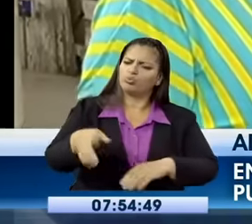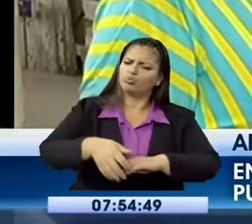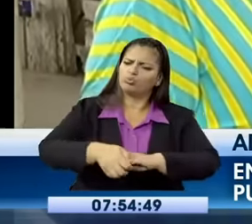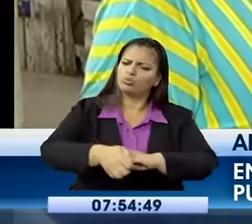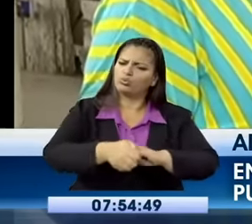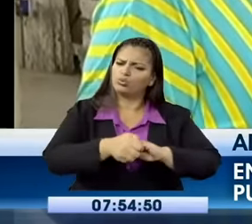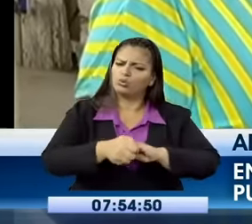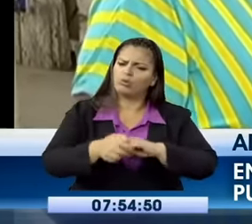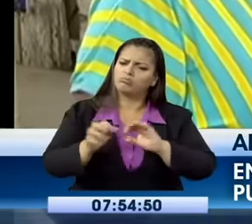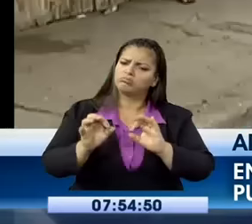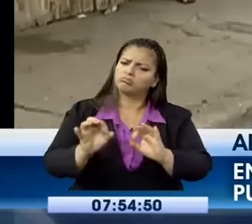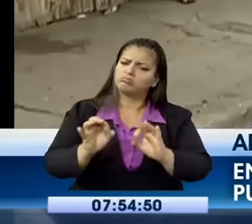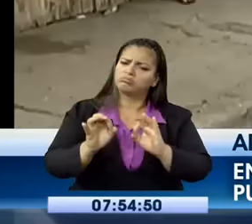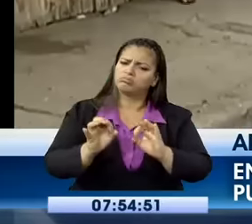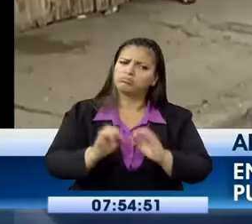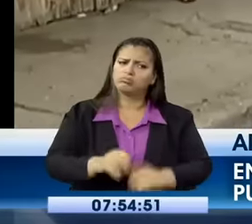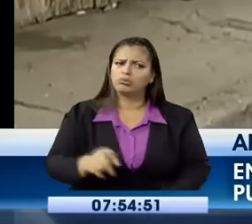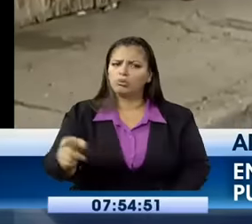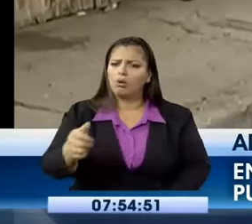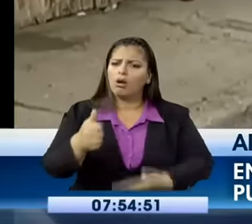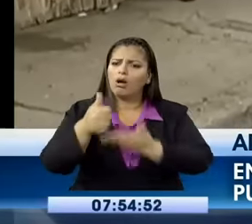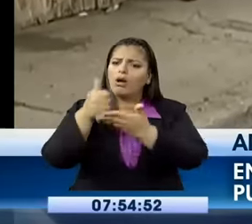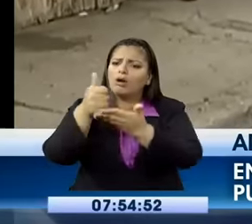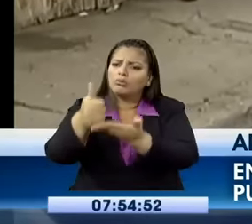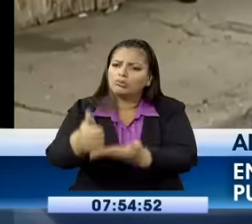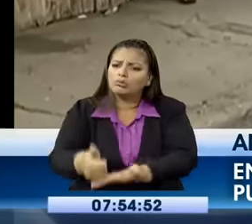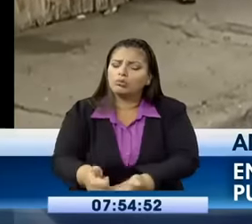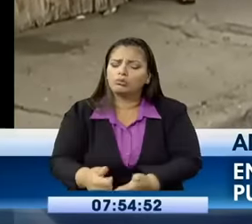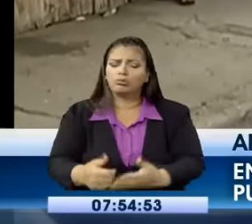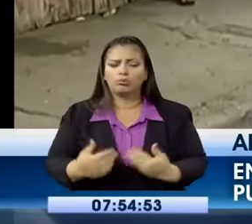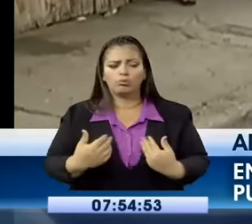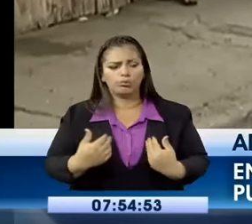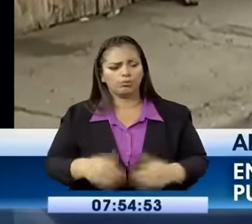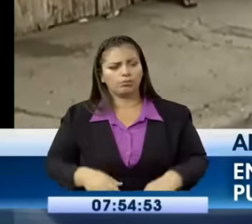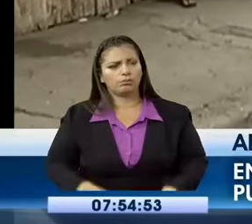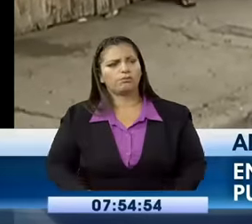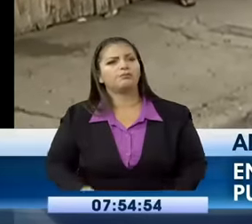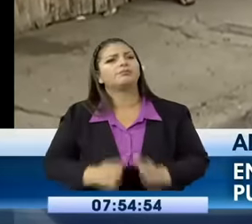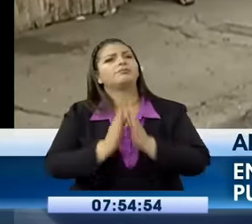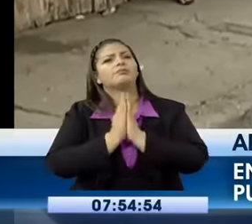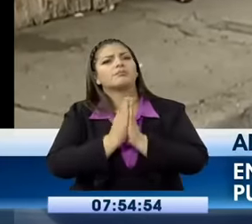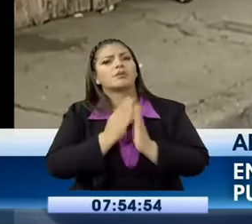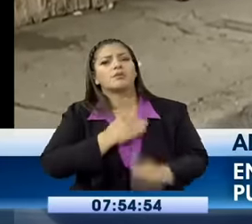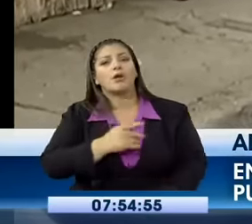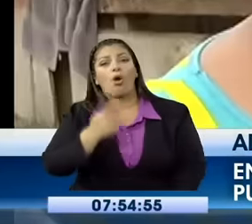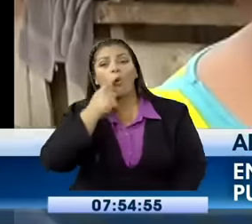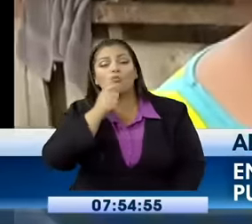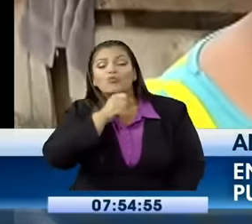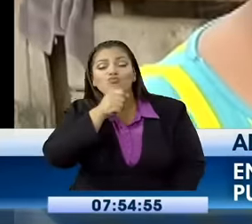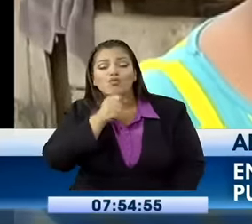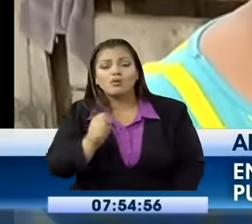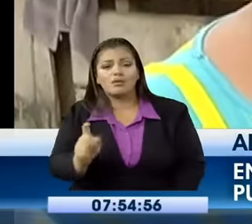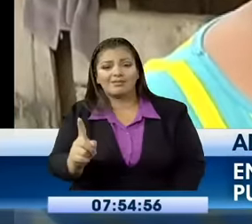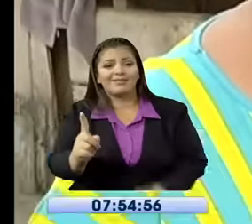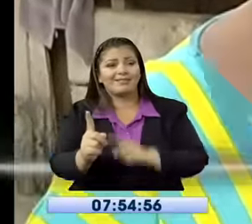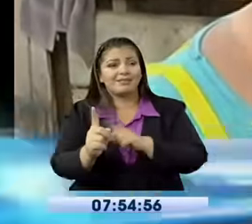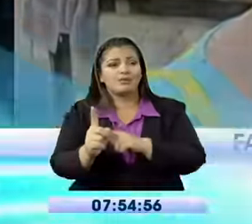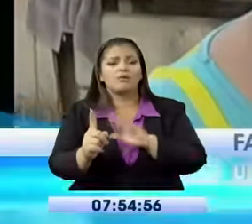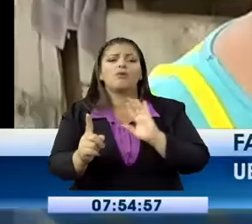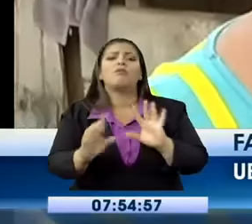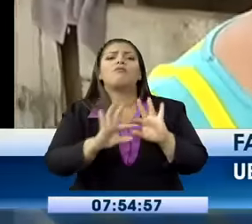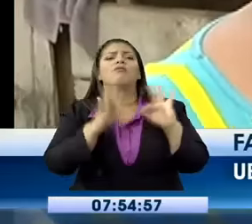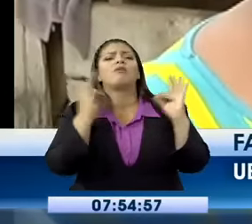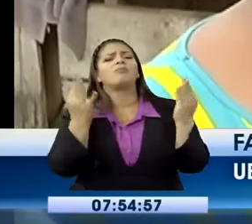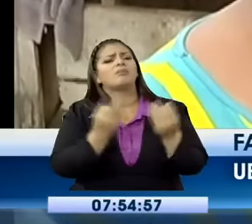a precaria situación económica y pedimos a la familia encarecidamente que por favor vengan se acerquen aquí a Puente